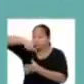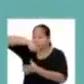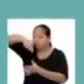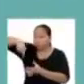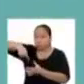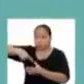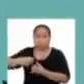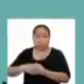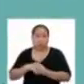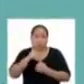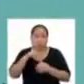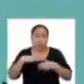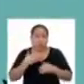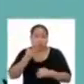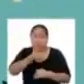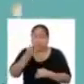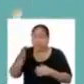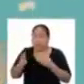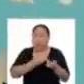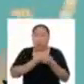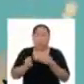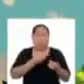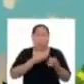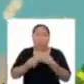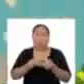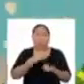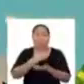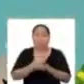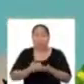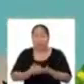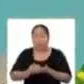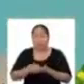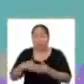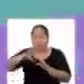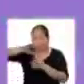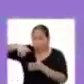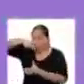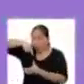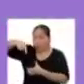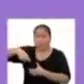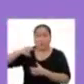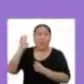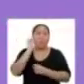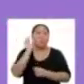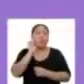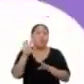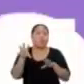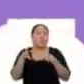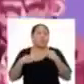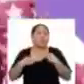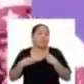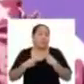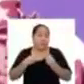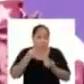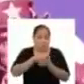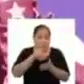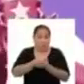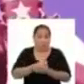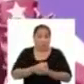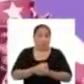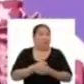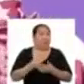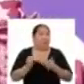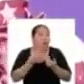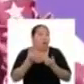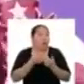sea, puedes estar en cualquier parte del mundo y el dólar será aceptado como medio de pago. Helga, pero no creas que todo era color de rosas